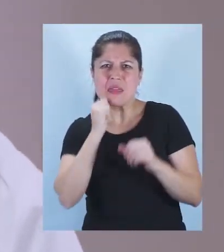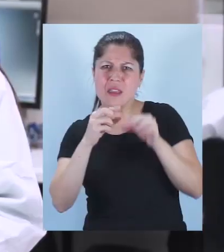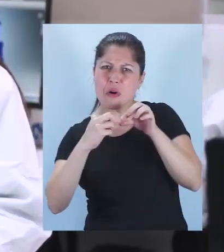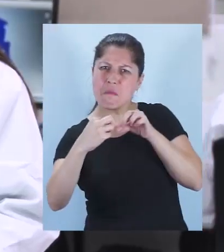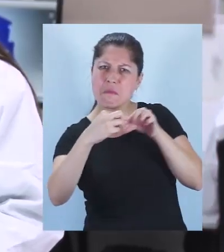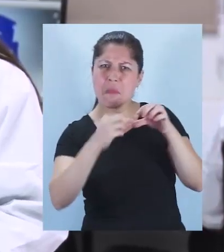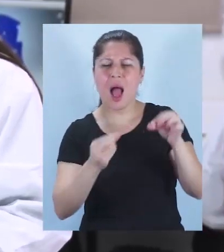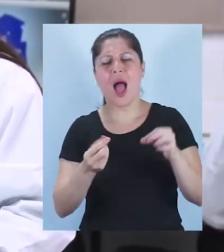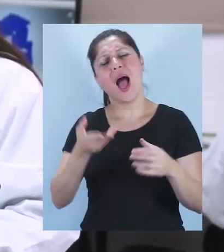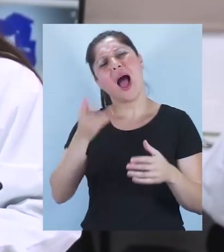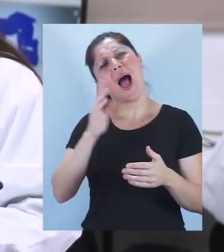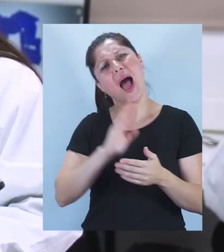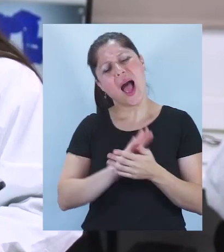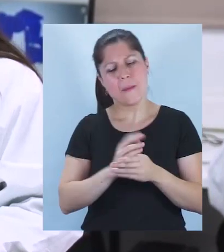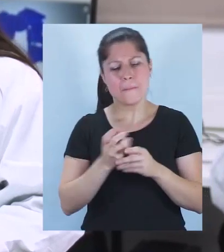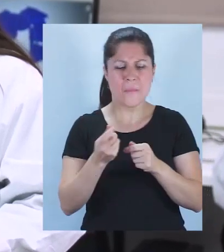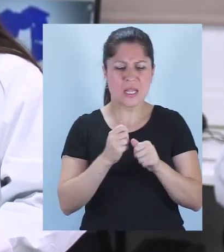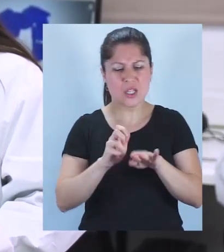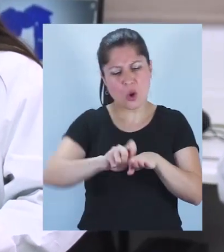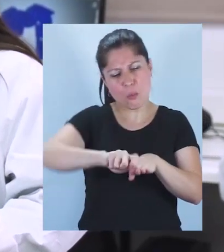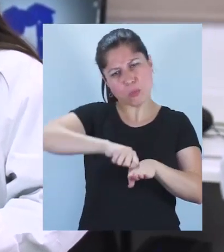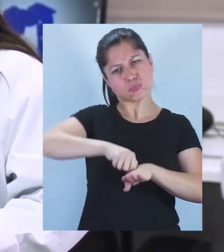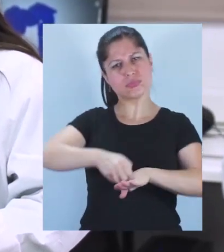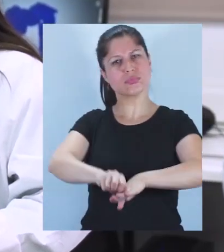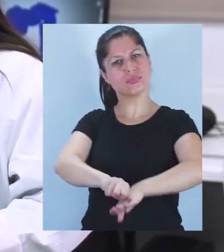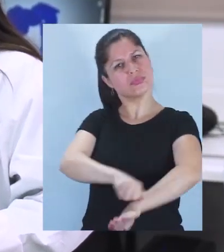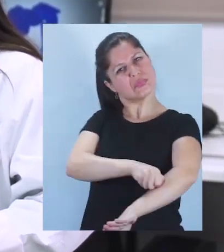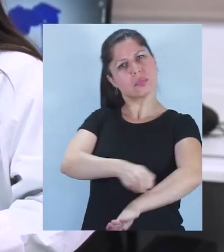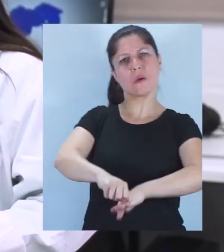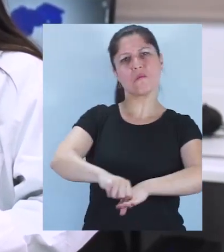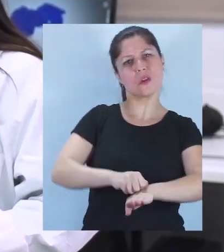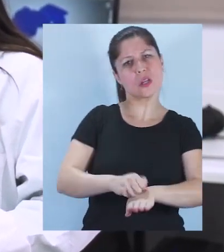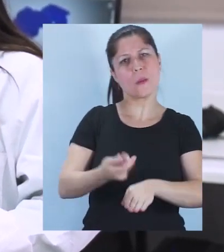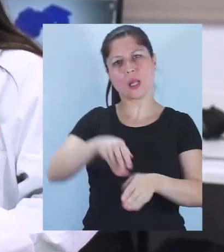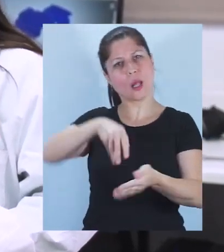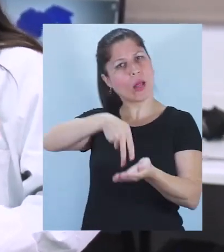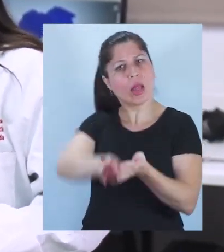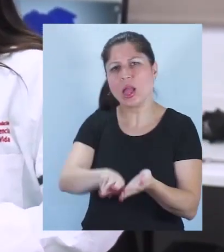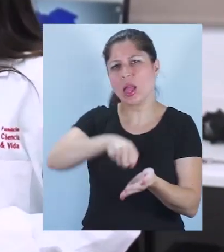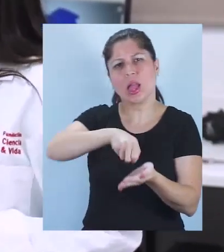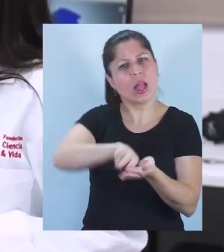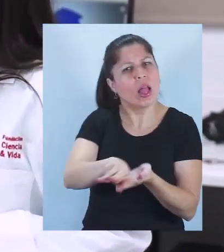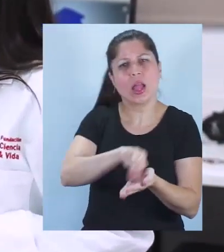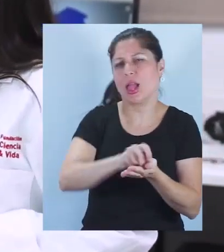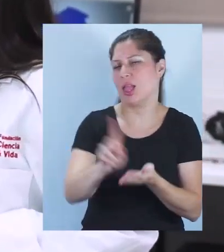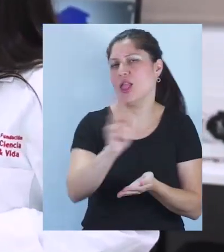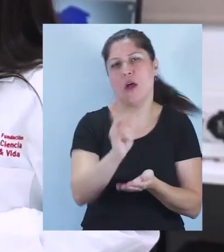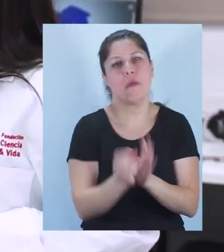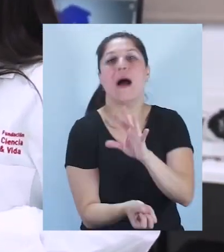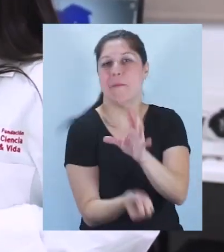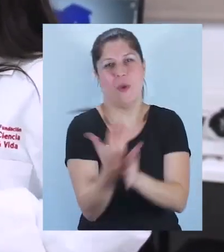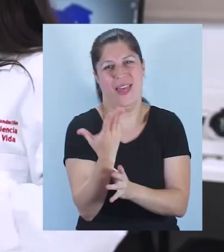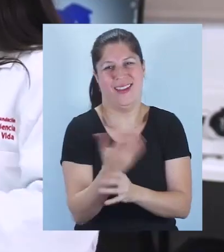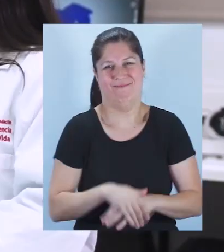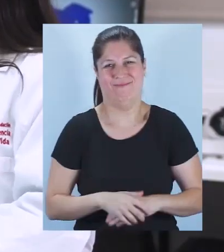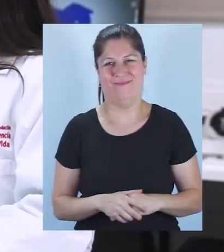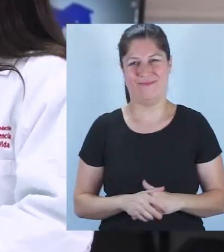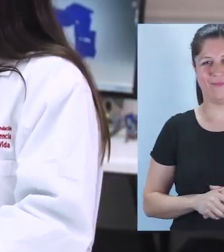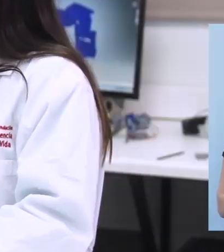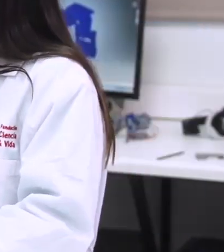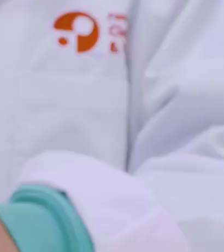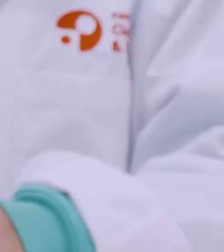plásticos? Ah, esas son unas botitas que tiene, eh, para que no se resbale, para estar a la moda. Para estar a la moda.